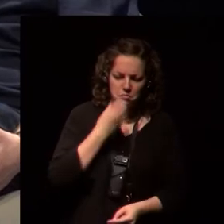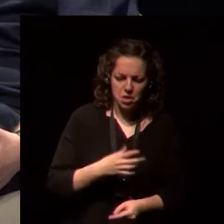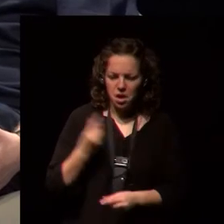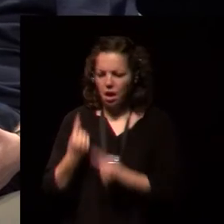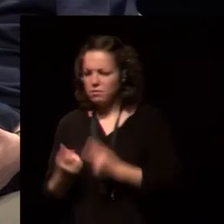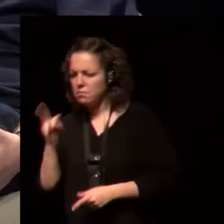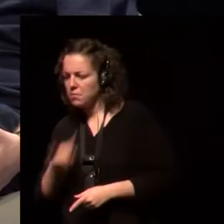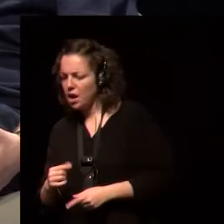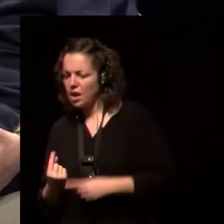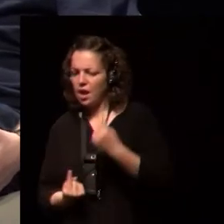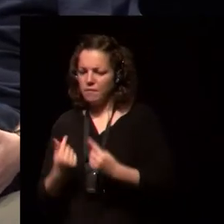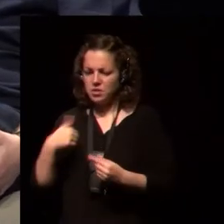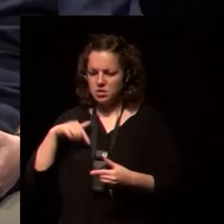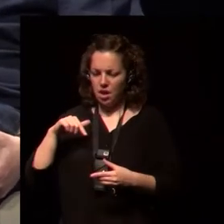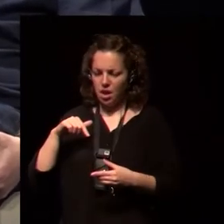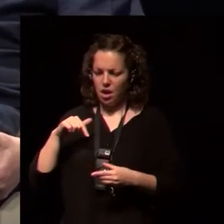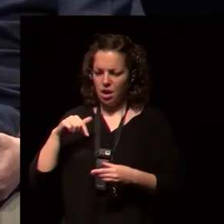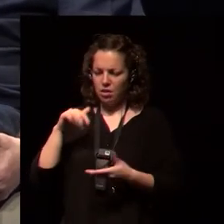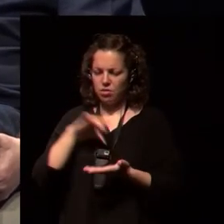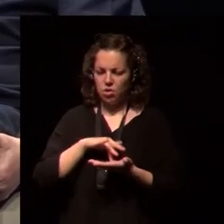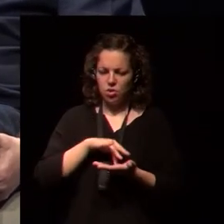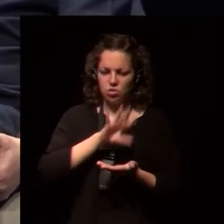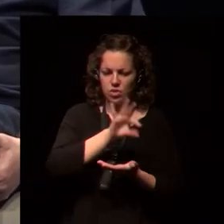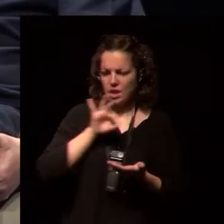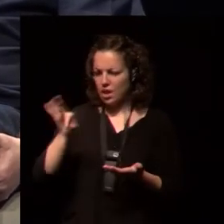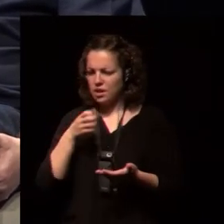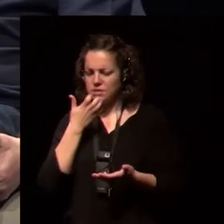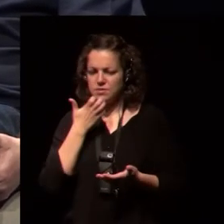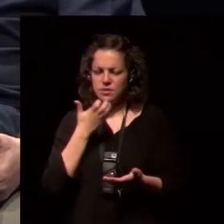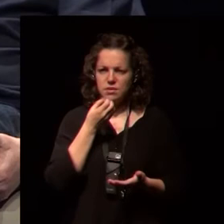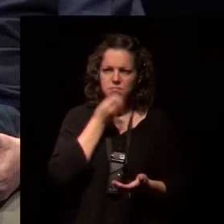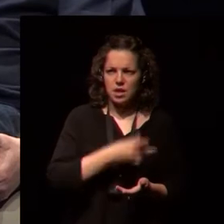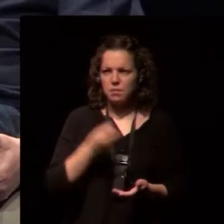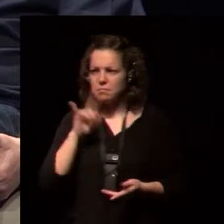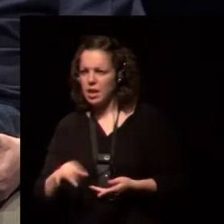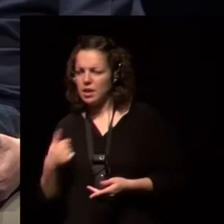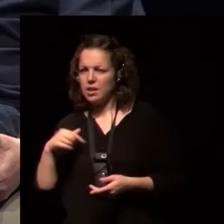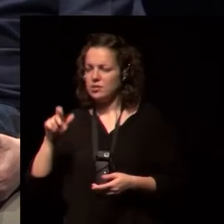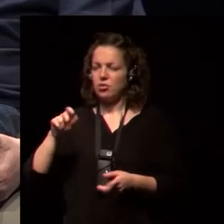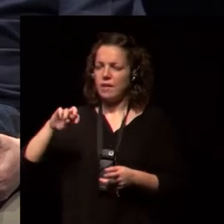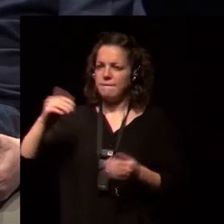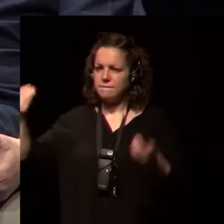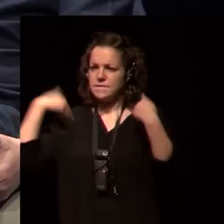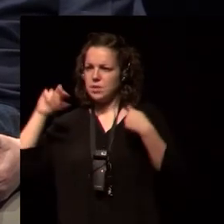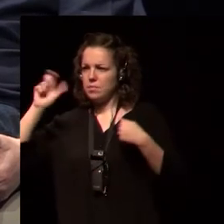y a veces no toca a nosotros decidir si lo que hacemos está bien o mal, sino que otros lo tienen que decidir.